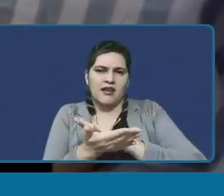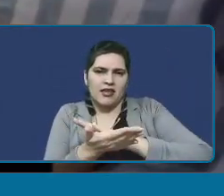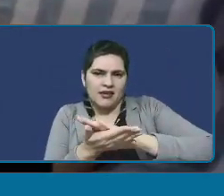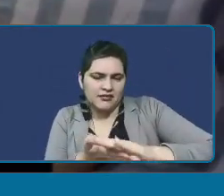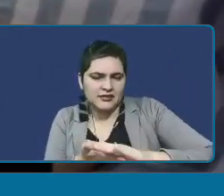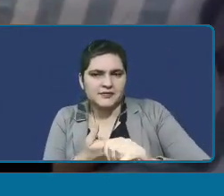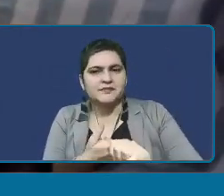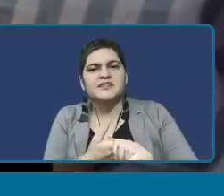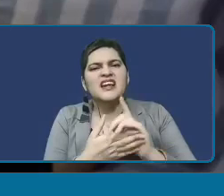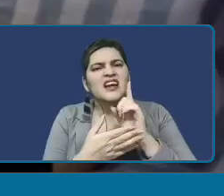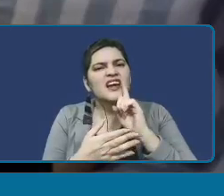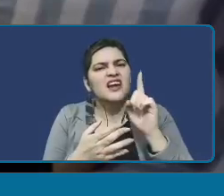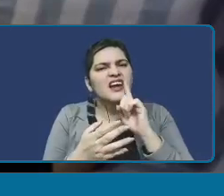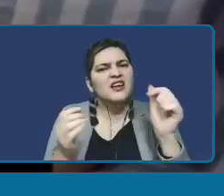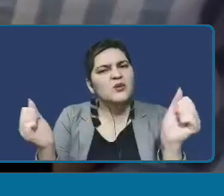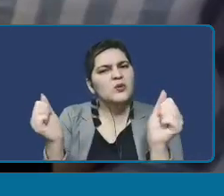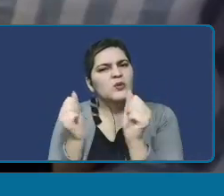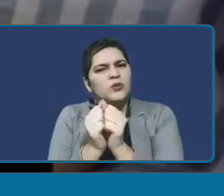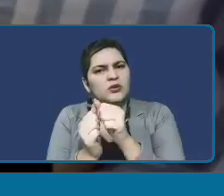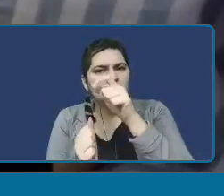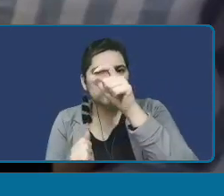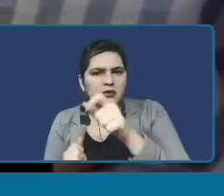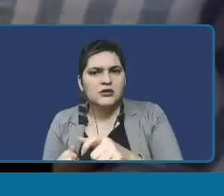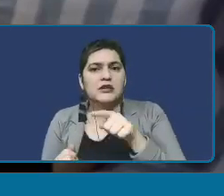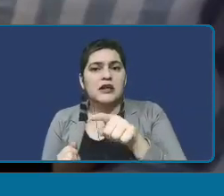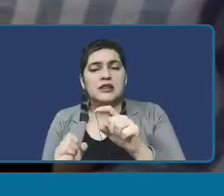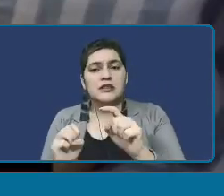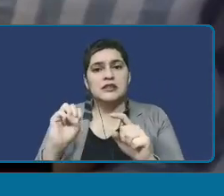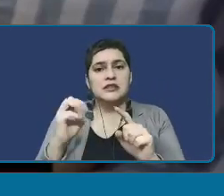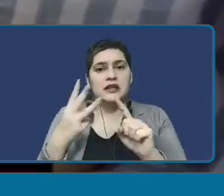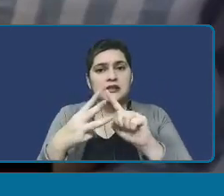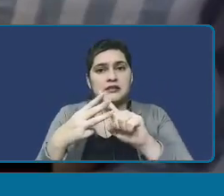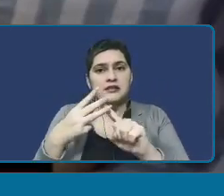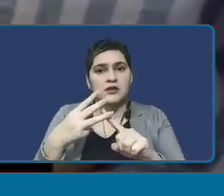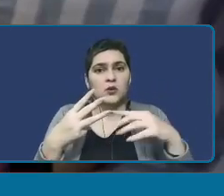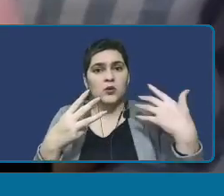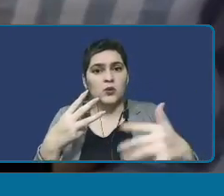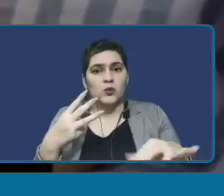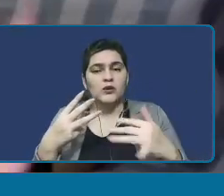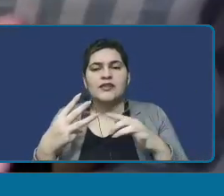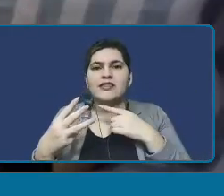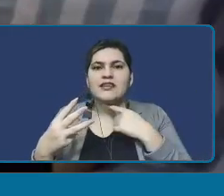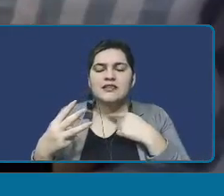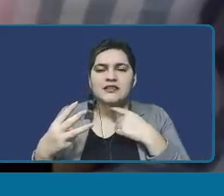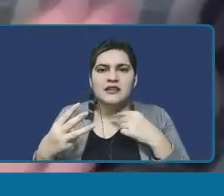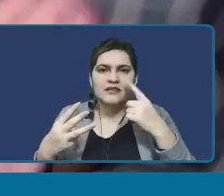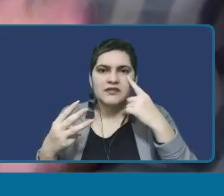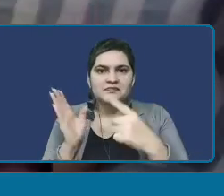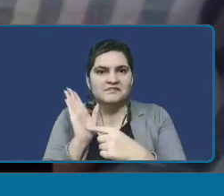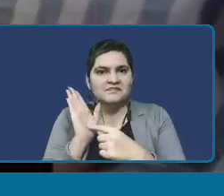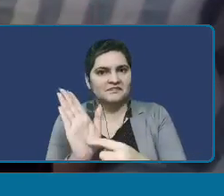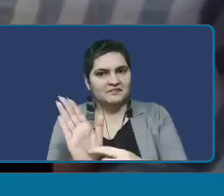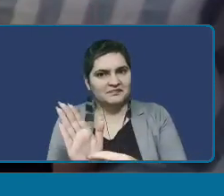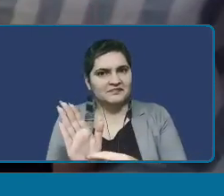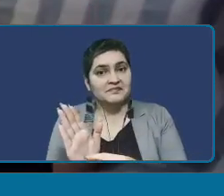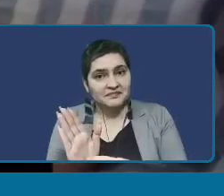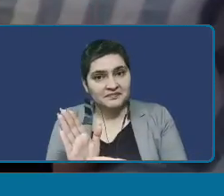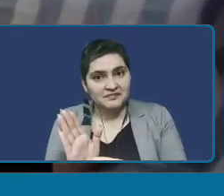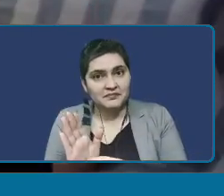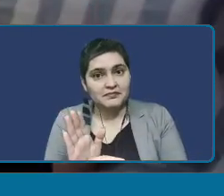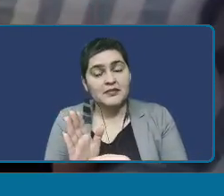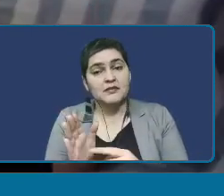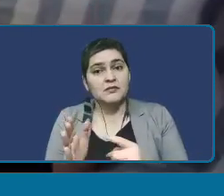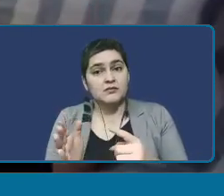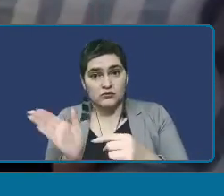tan importante? Vamos a tener a tres muy interesantes exposiciones. Como ya saben, después de la exposición va a venir un momento